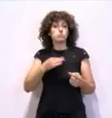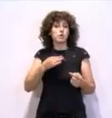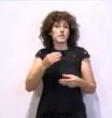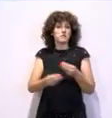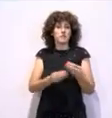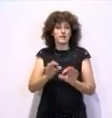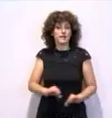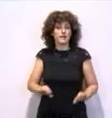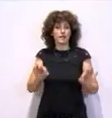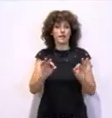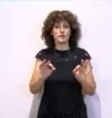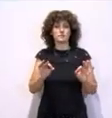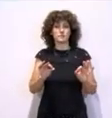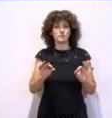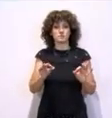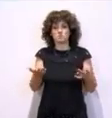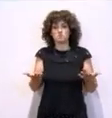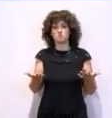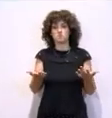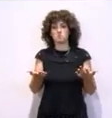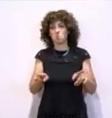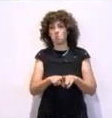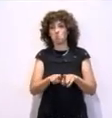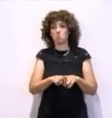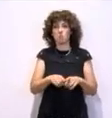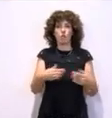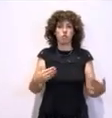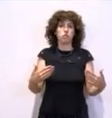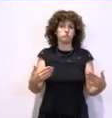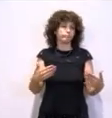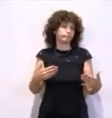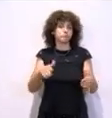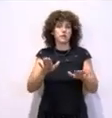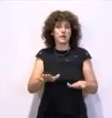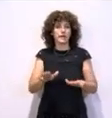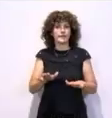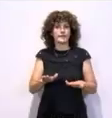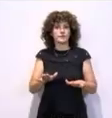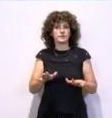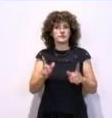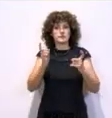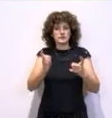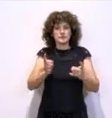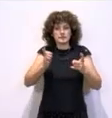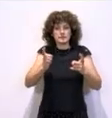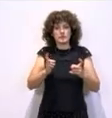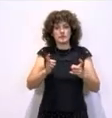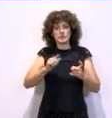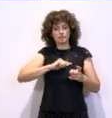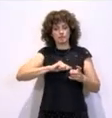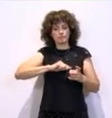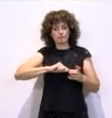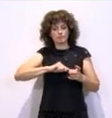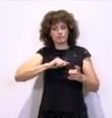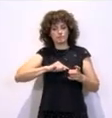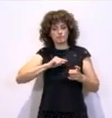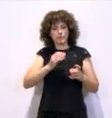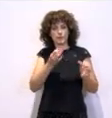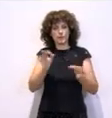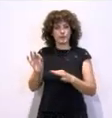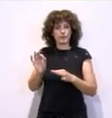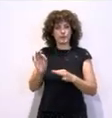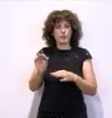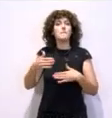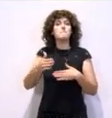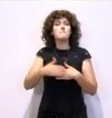nada. La ataraxia, el innui, decir, mira, pues quédate ahí, intenta no tener sentimientos acerca de ello y con eso